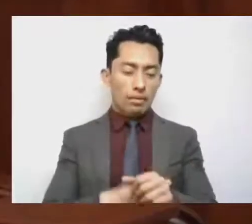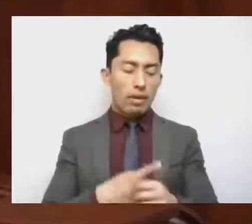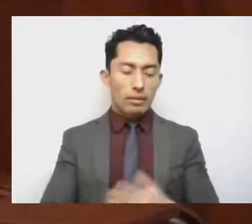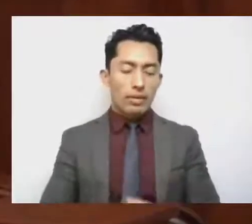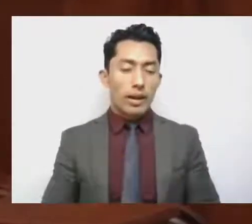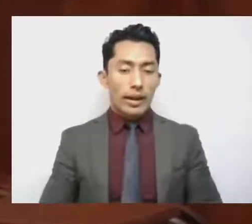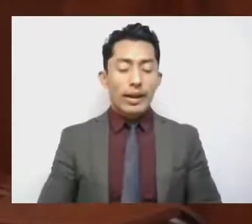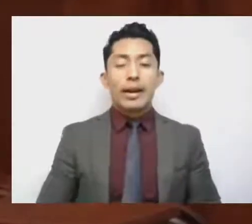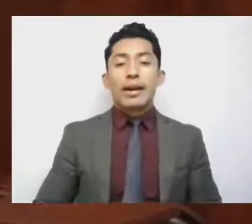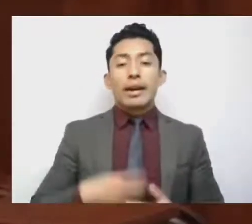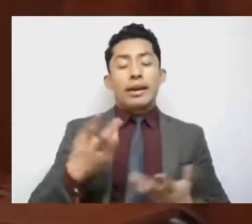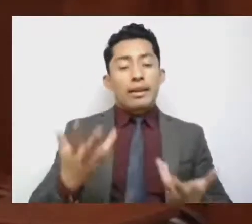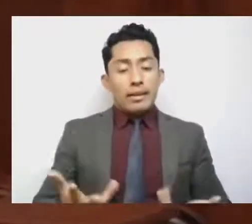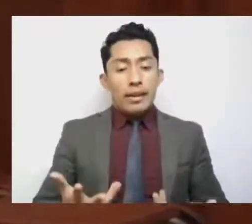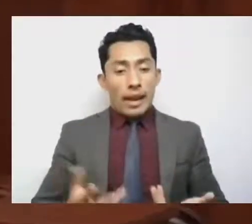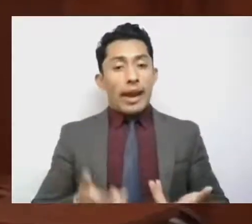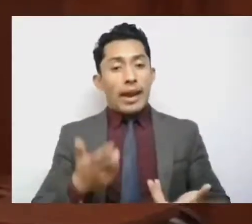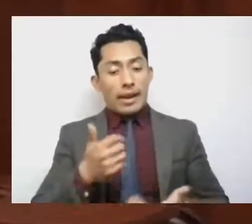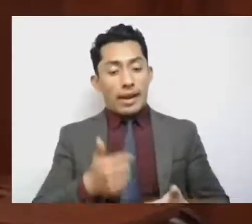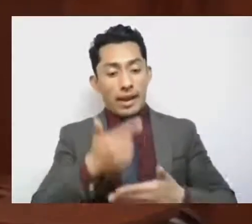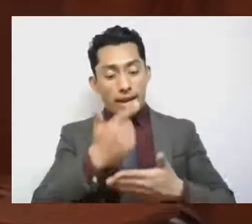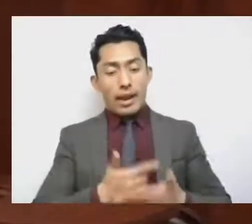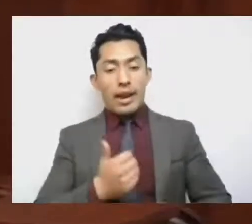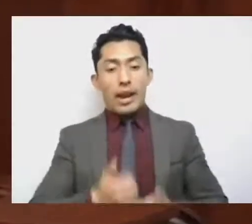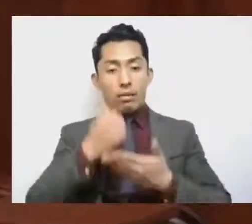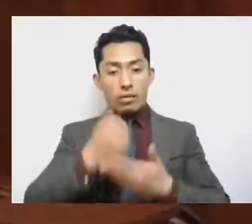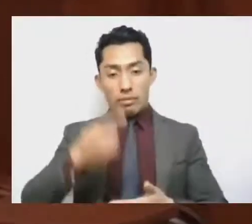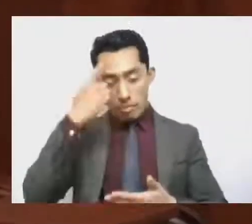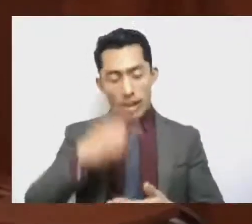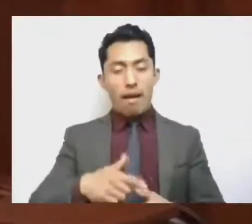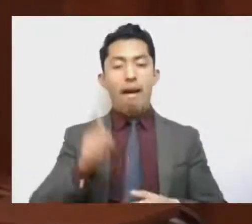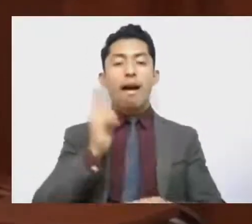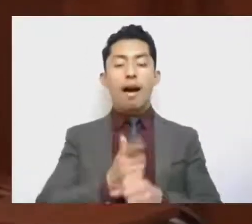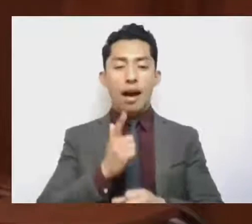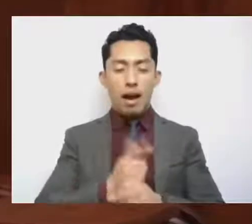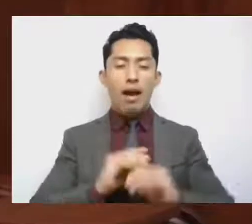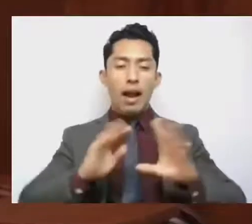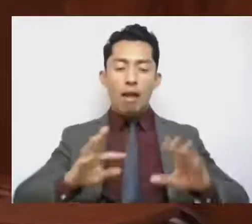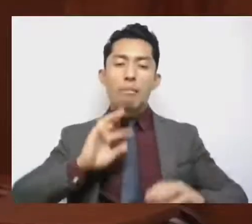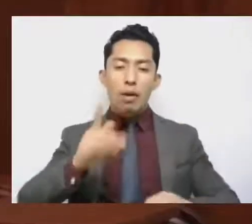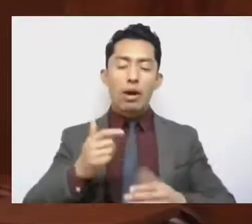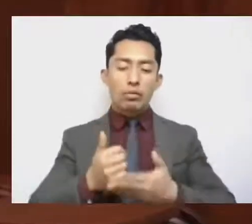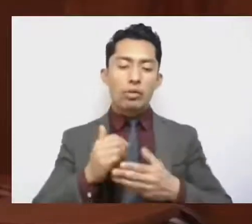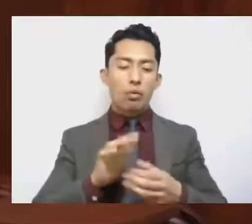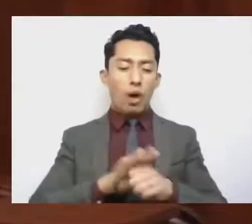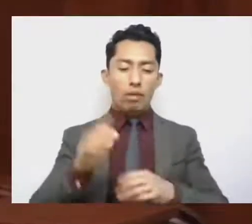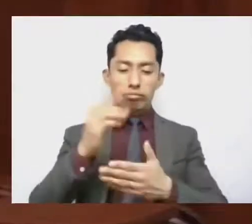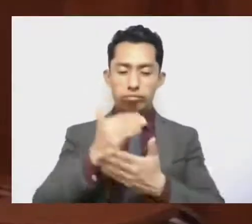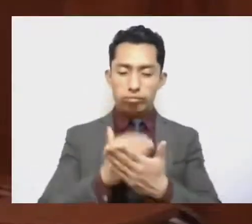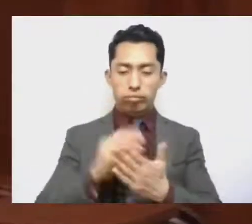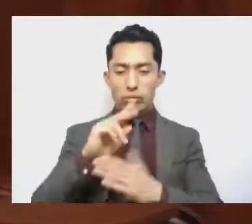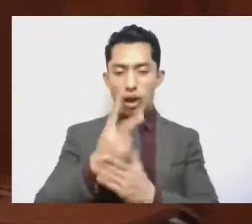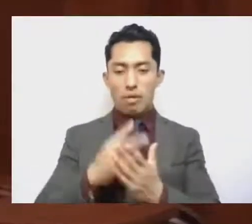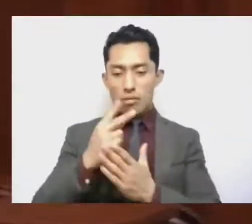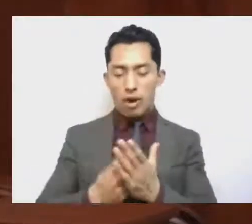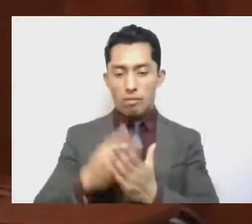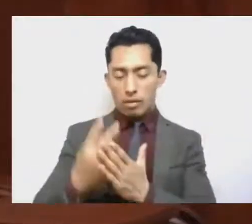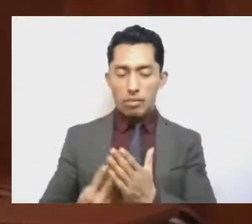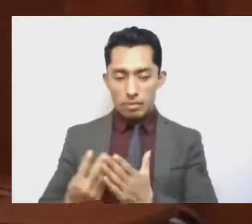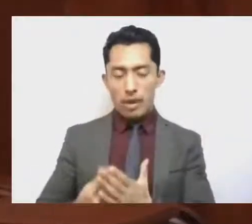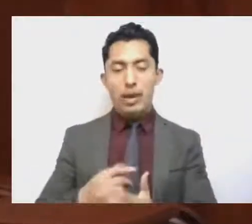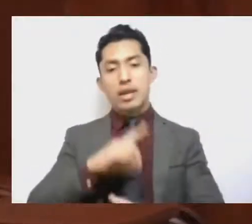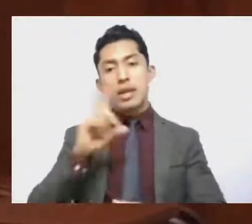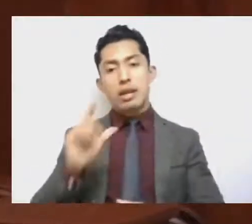permitirá clarificar las políticas públicas que serán diseñadas con información precisa y su resultado se